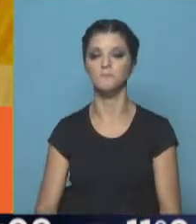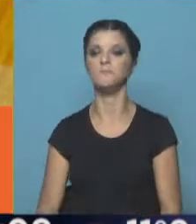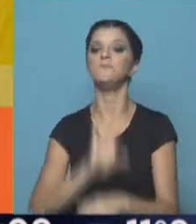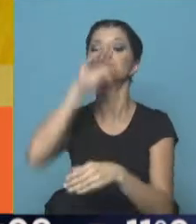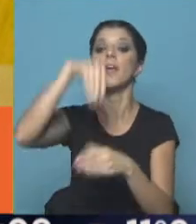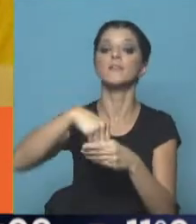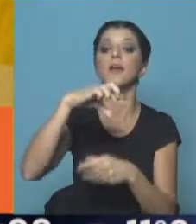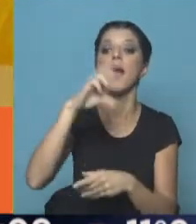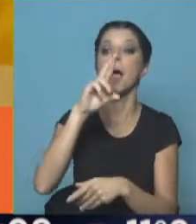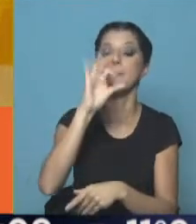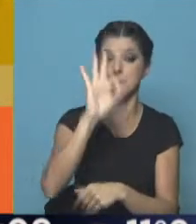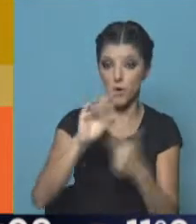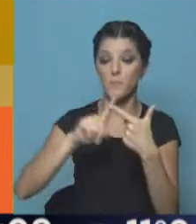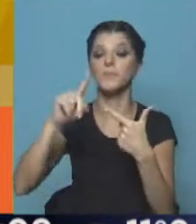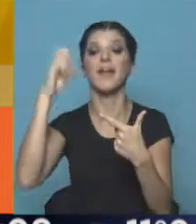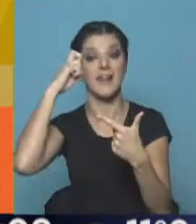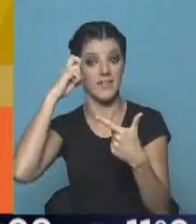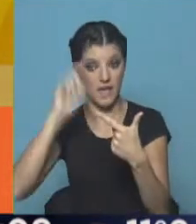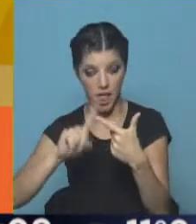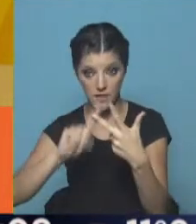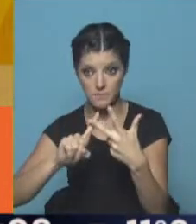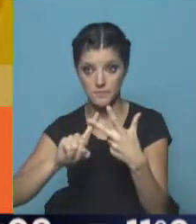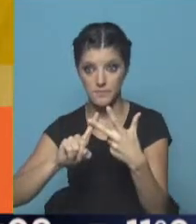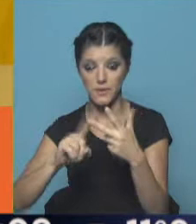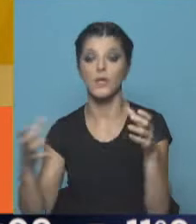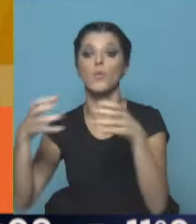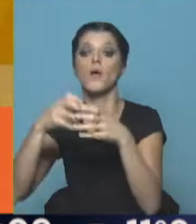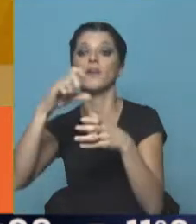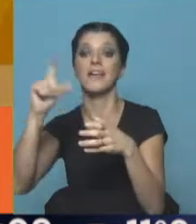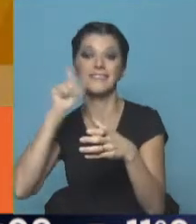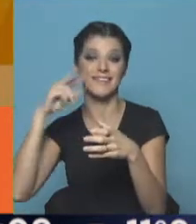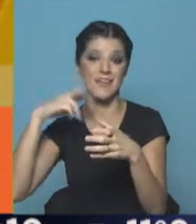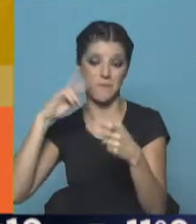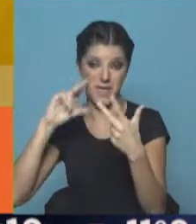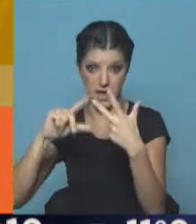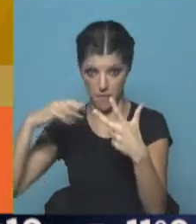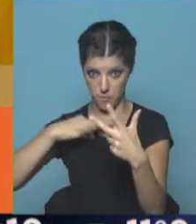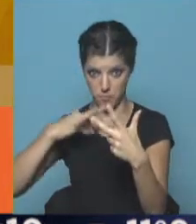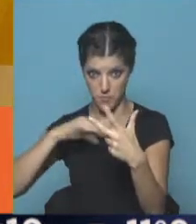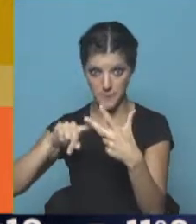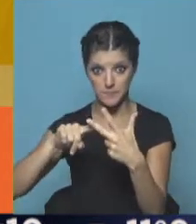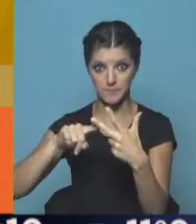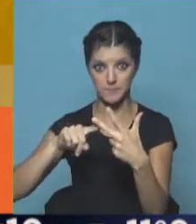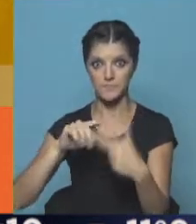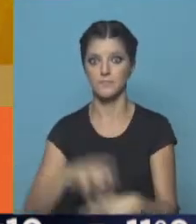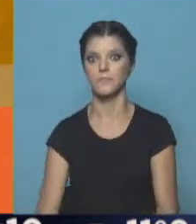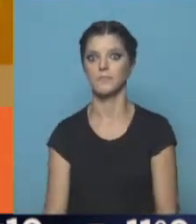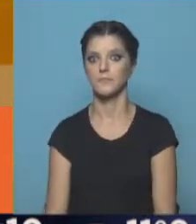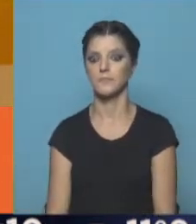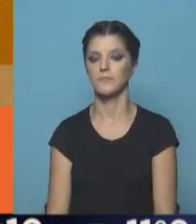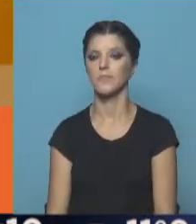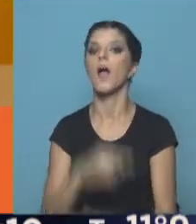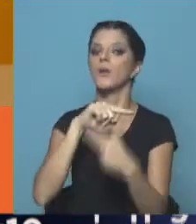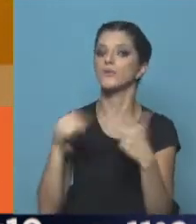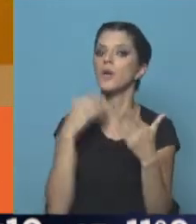PRO, por la Unión Cívica Radical y por la Coalición Cívica. Estuvieron ahí departiendo, trazando la estrategia